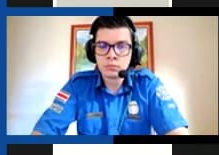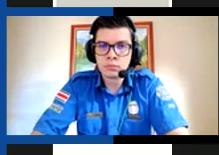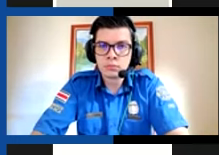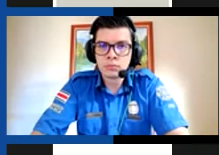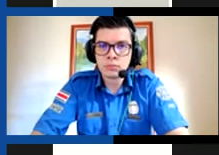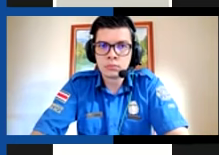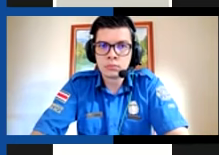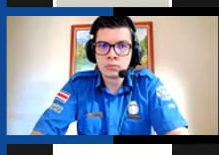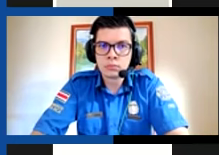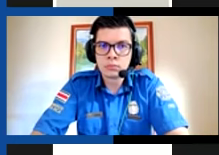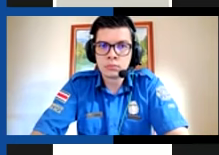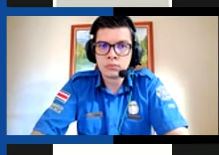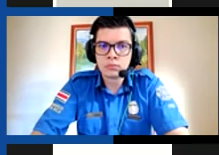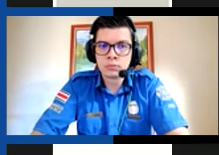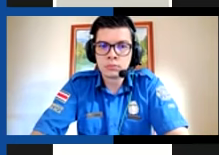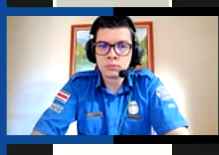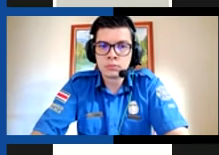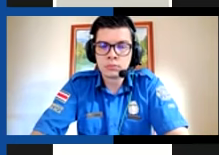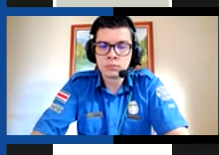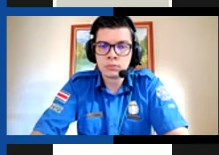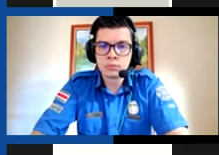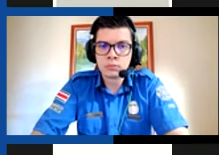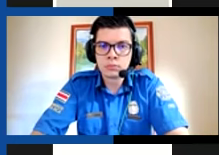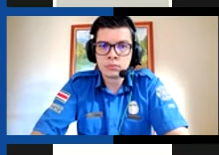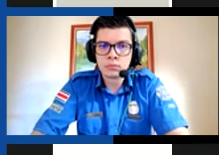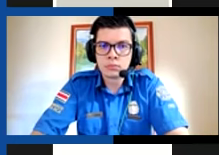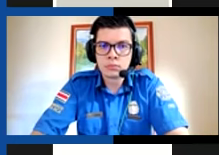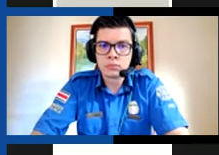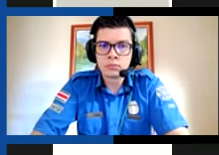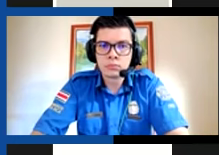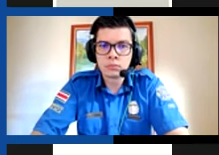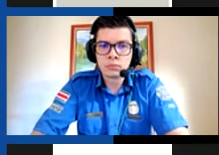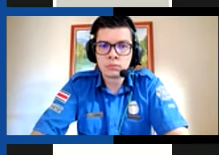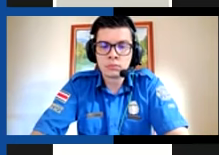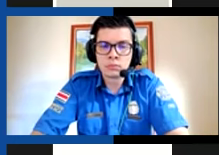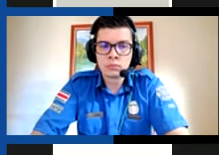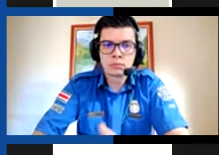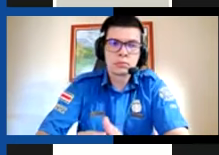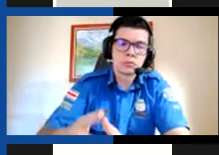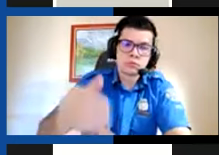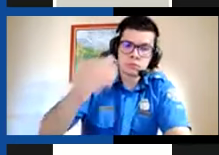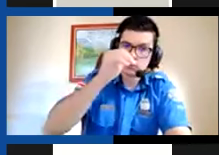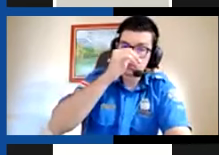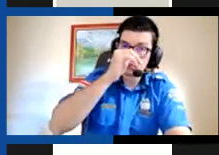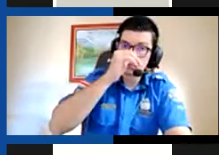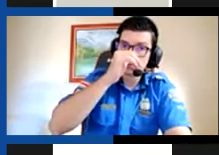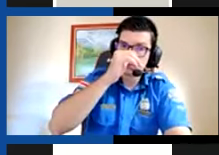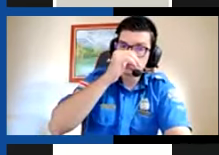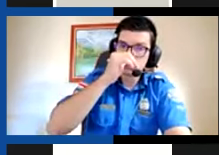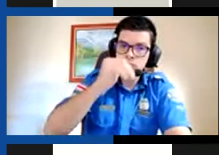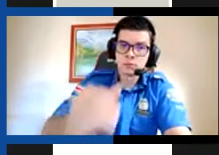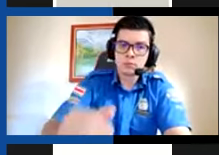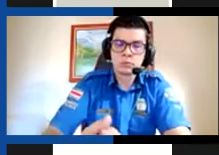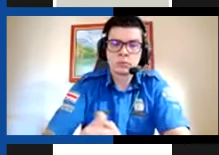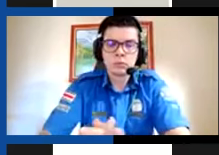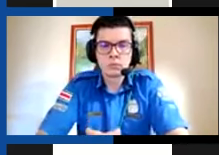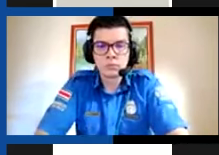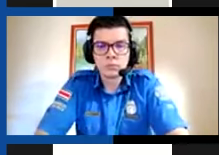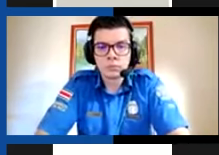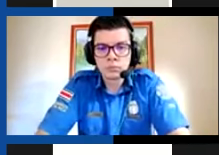proceso de instalación, es decir, puede ser parte de una de las de los proveedores que brinda el